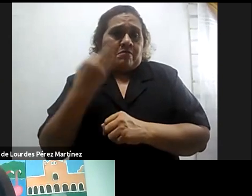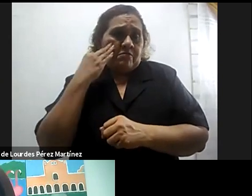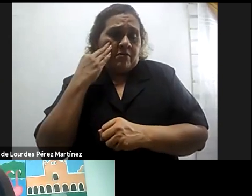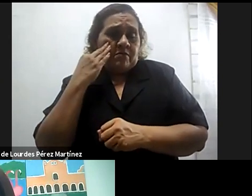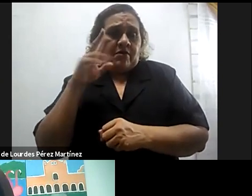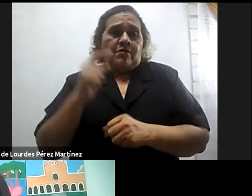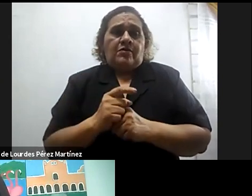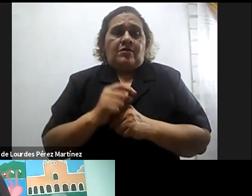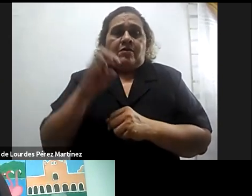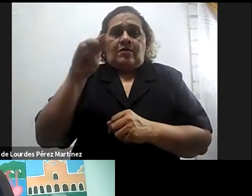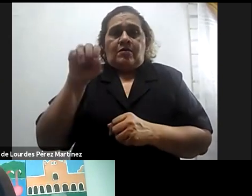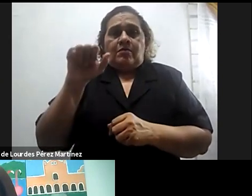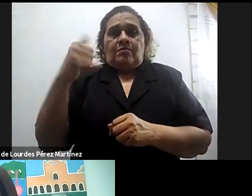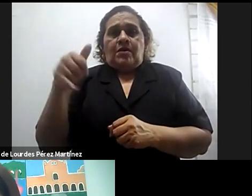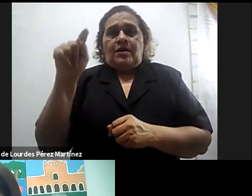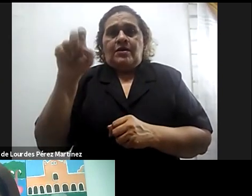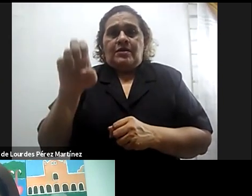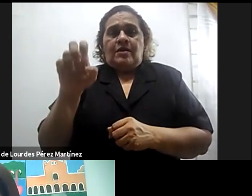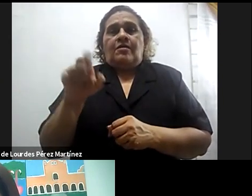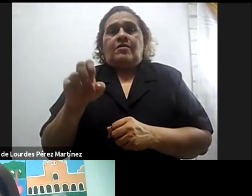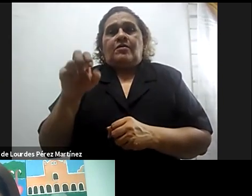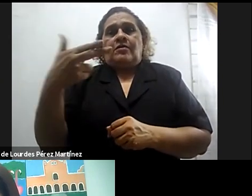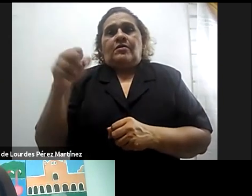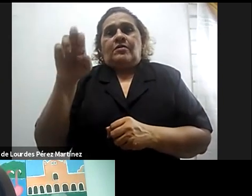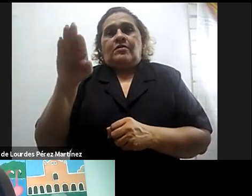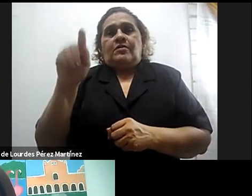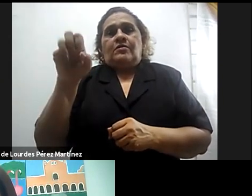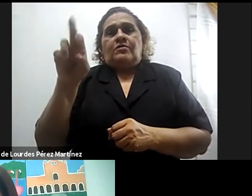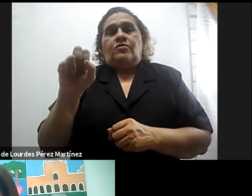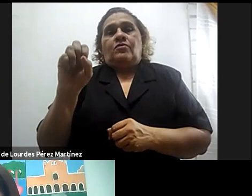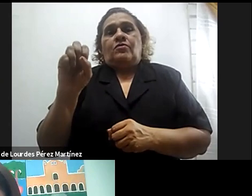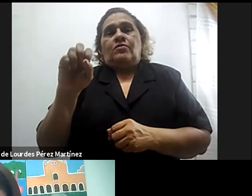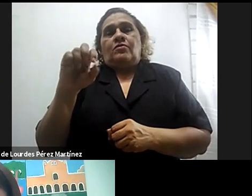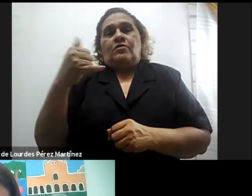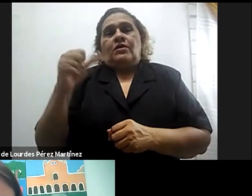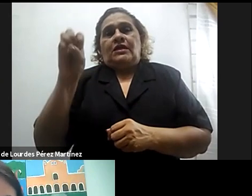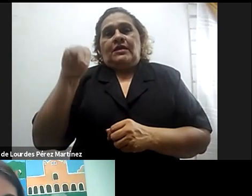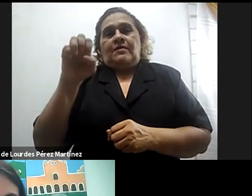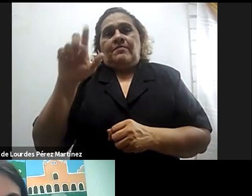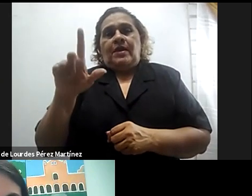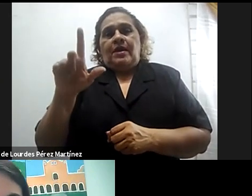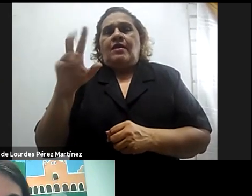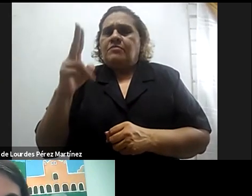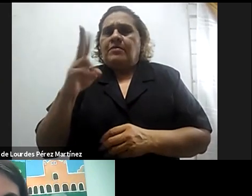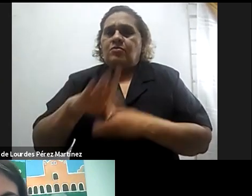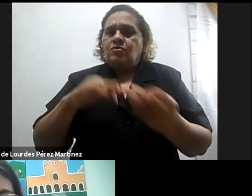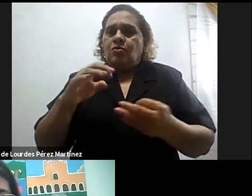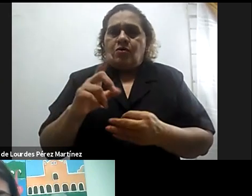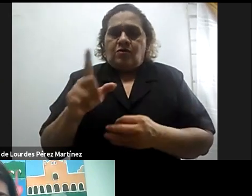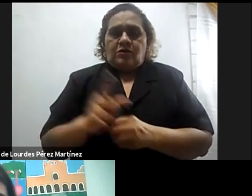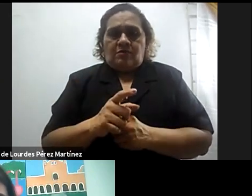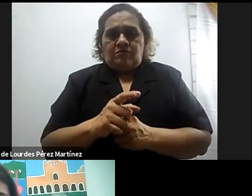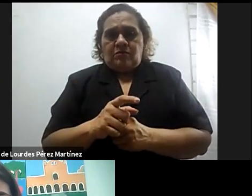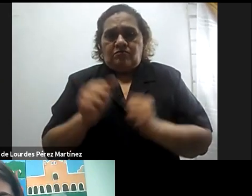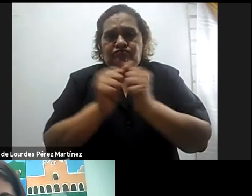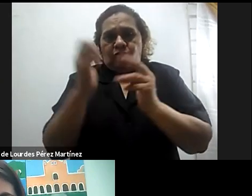igual, Maite, Héctor, Yamel también, pues todos aquí, pues